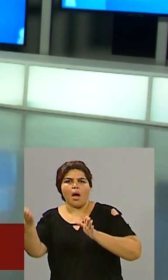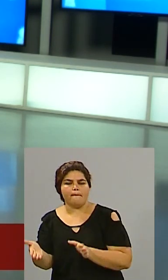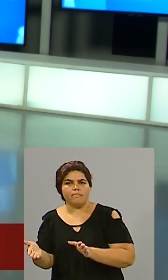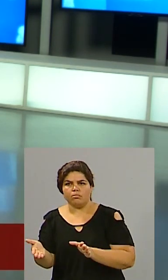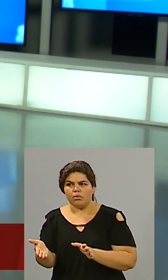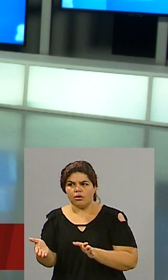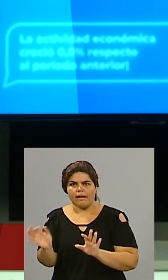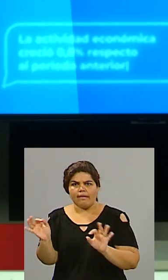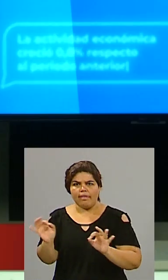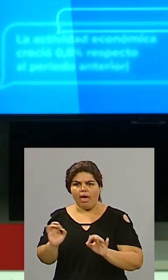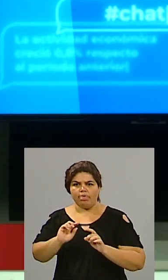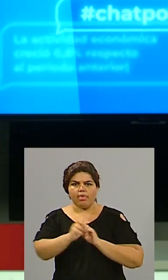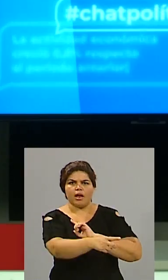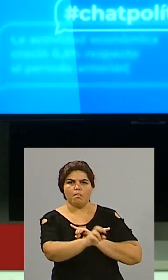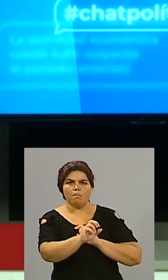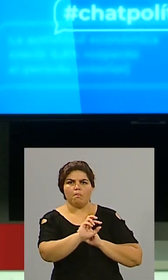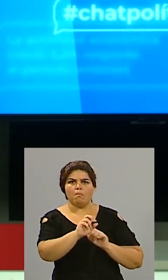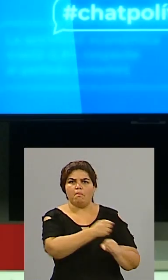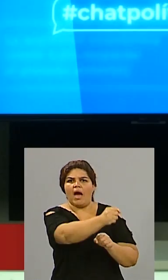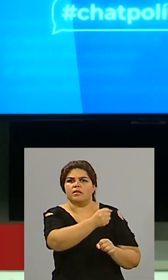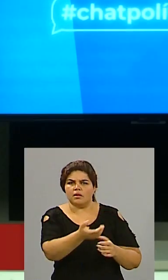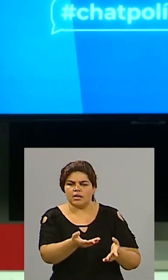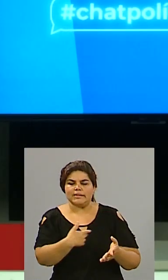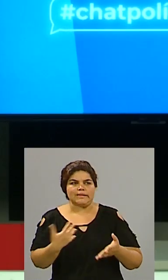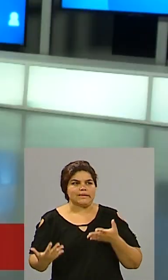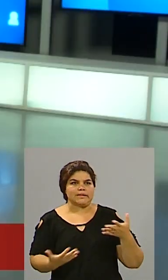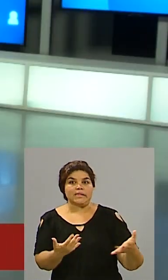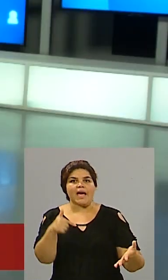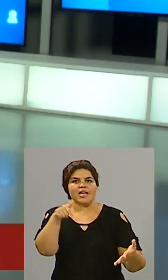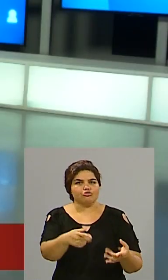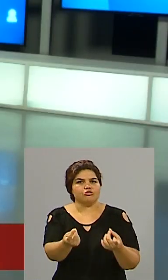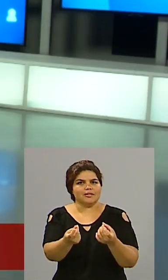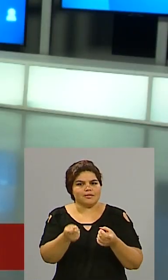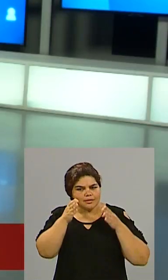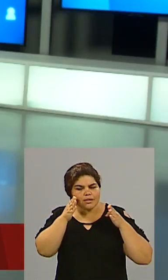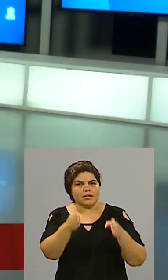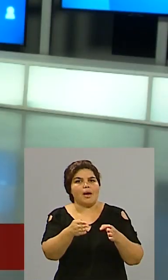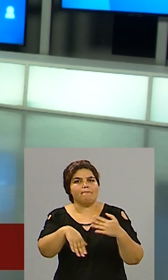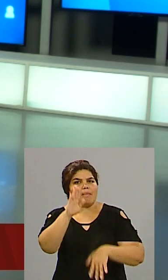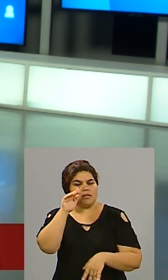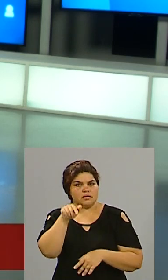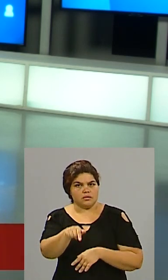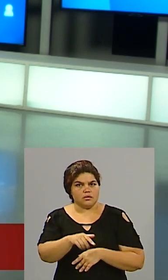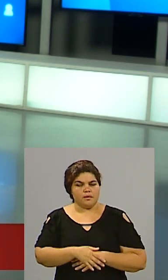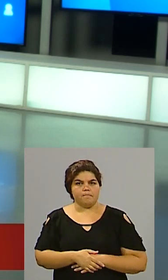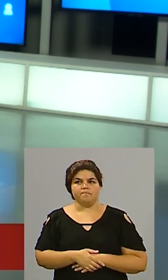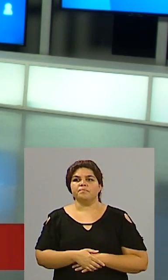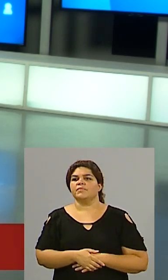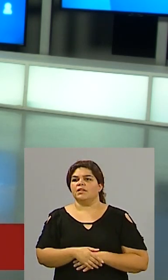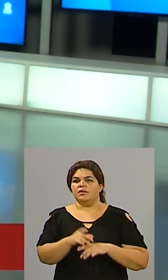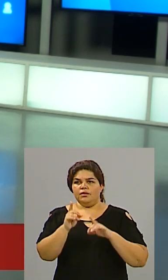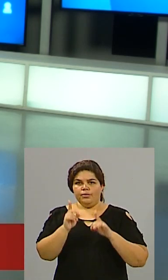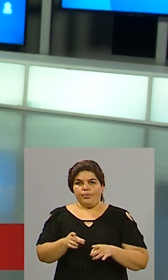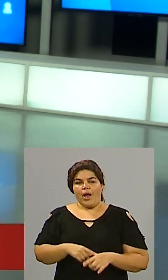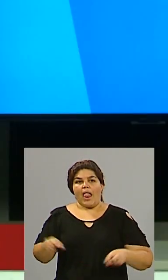menores. Hay que trabajar con sistemas técnicos que, sí, ya están instalados en Mendoza, como las pulseras, que permiten generar